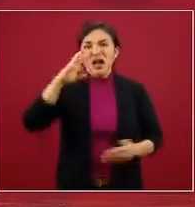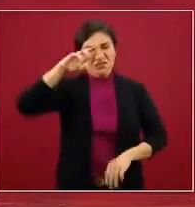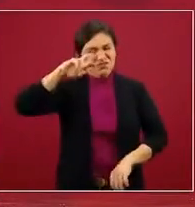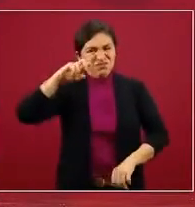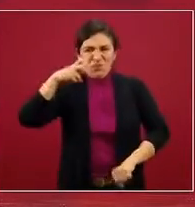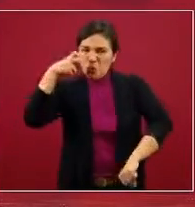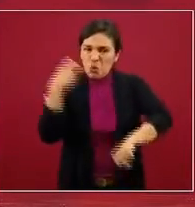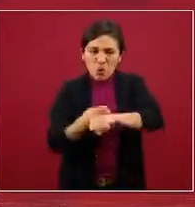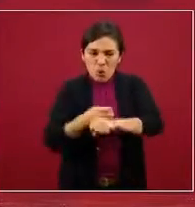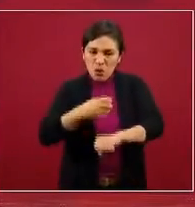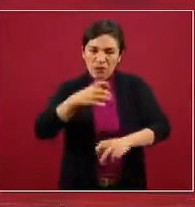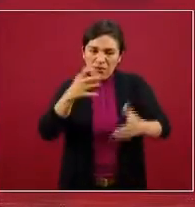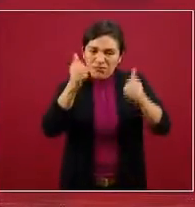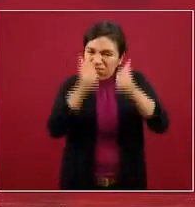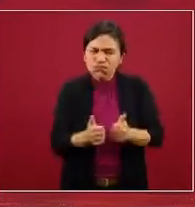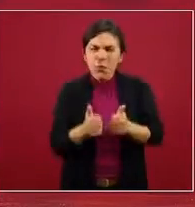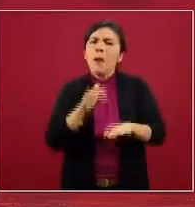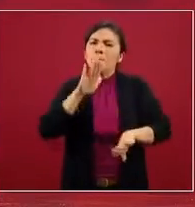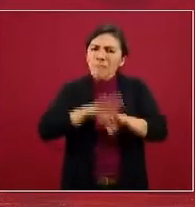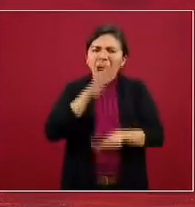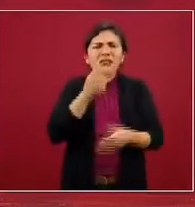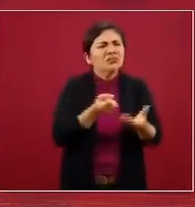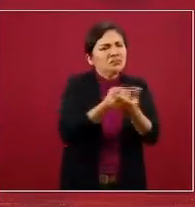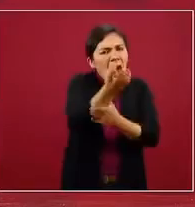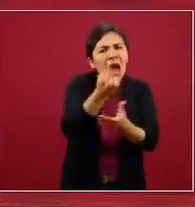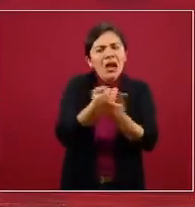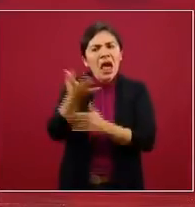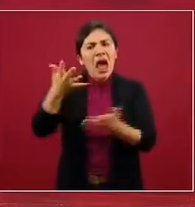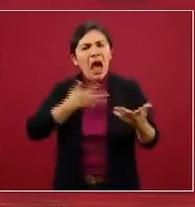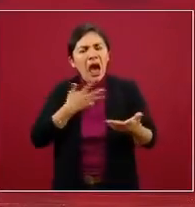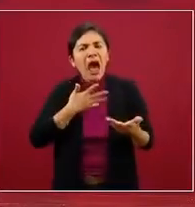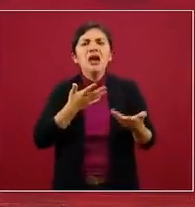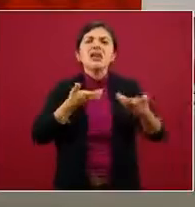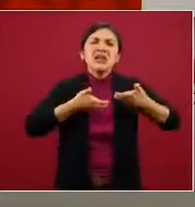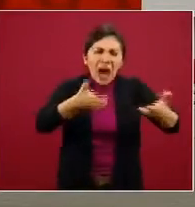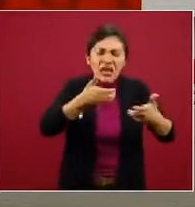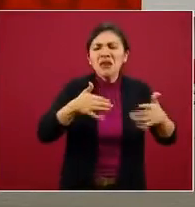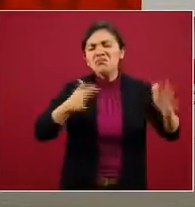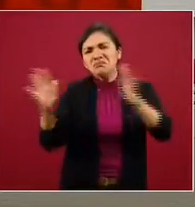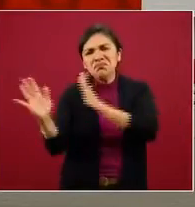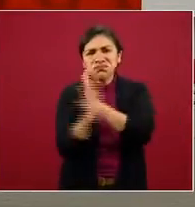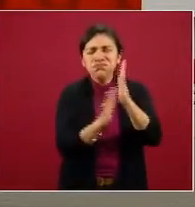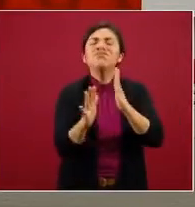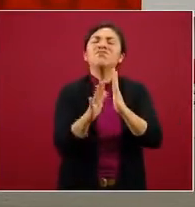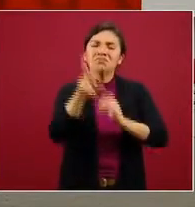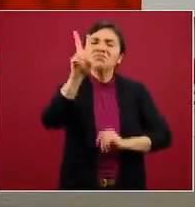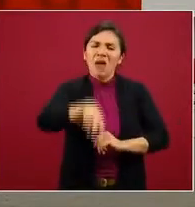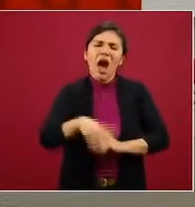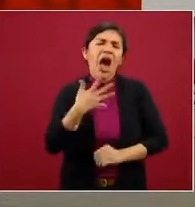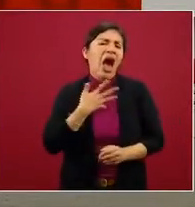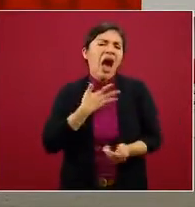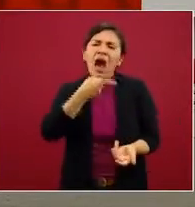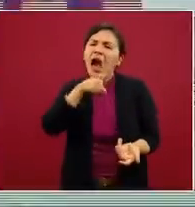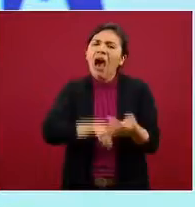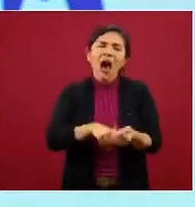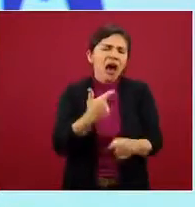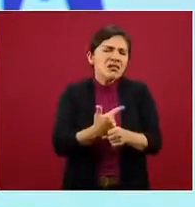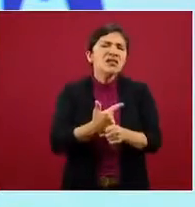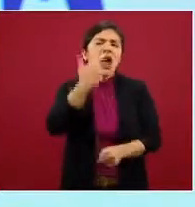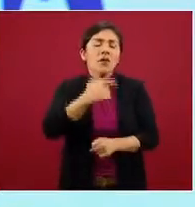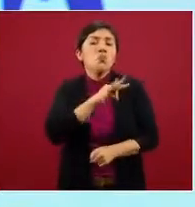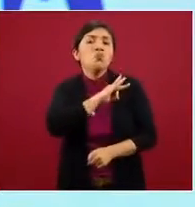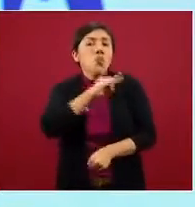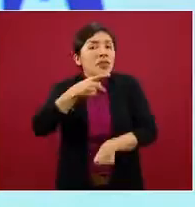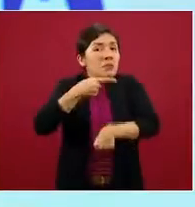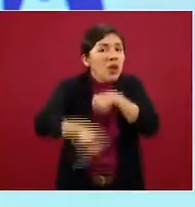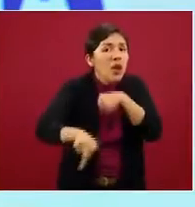las personas recuperan las actividades en el espacio público, existe el riesgo de un repunte de la